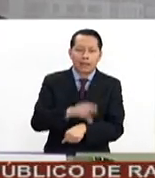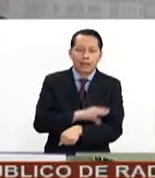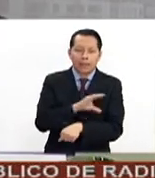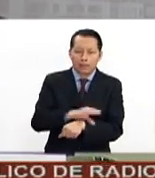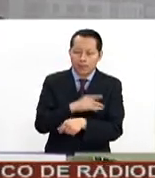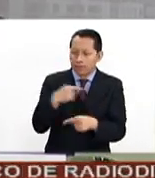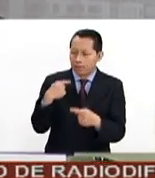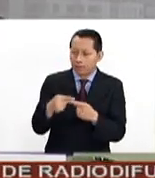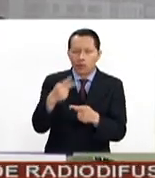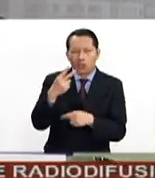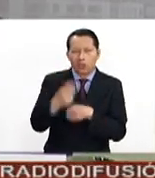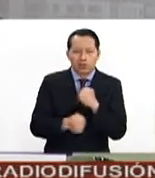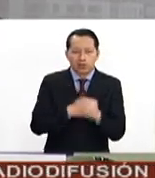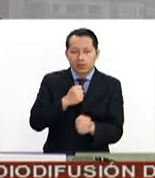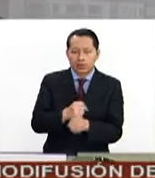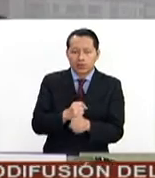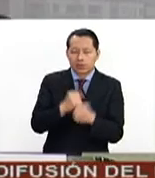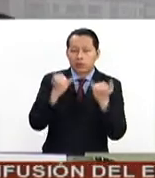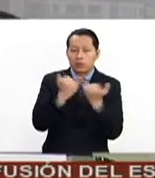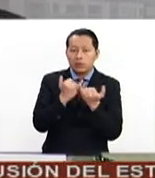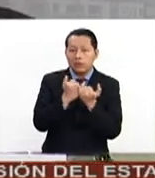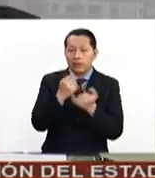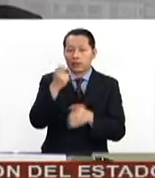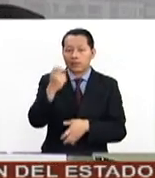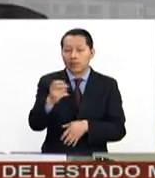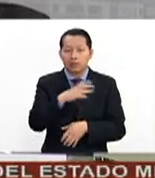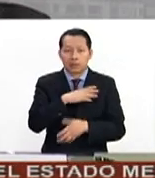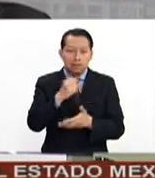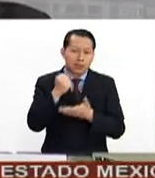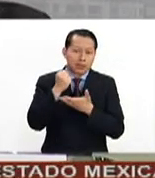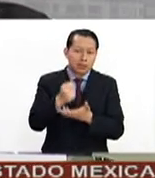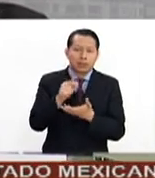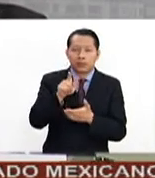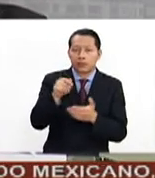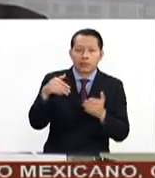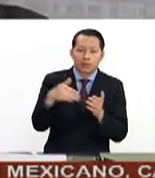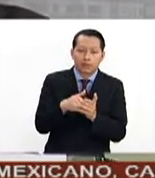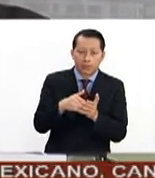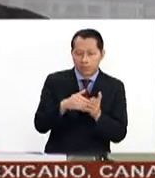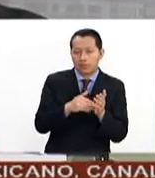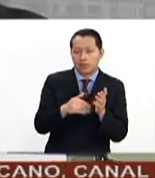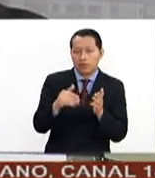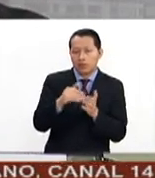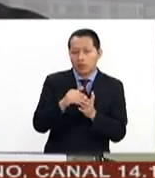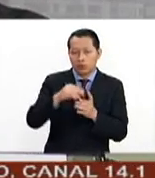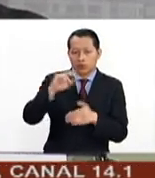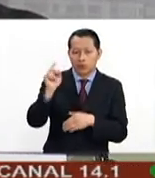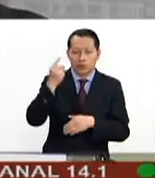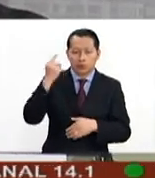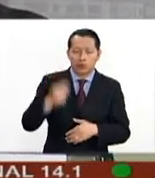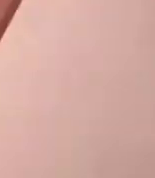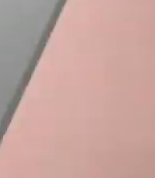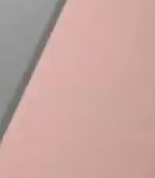últimos 2 años y que implican hasta ahora inversiones por 70 mil millones de